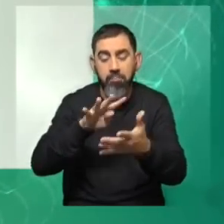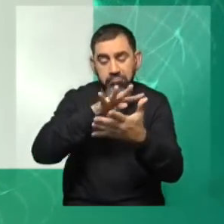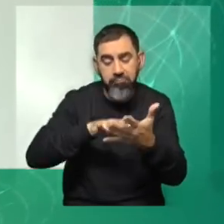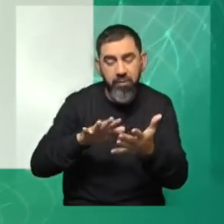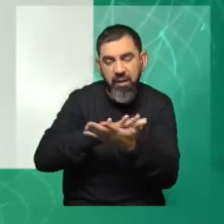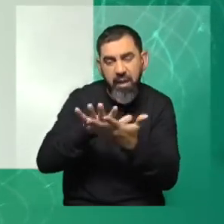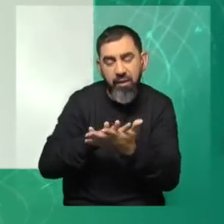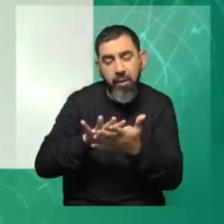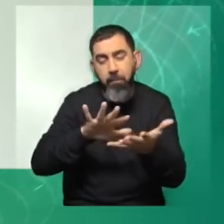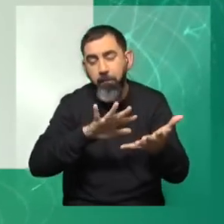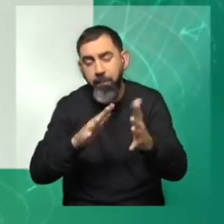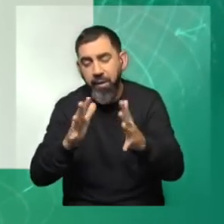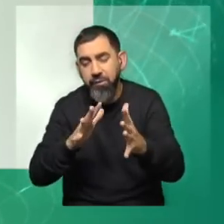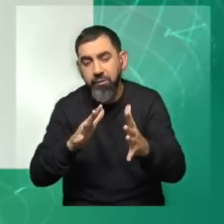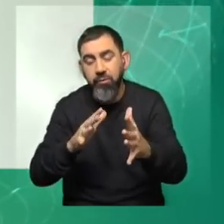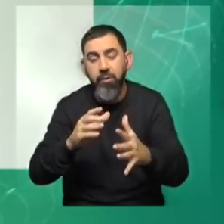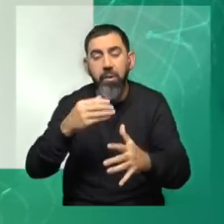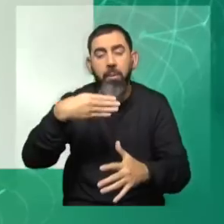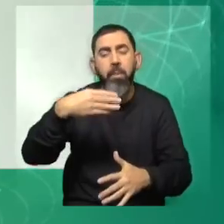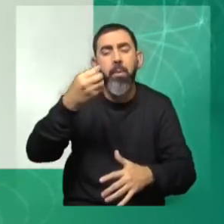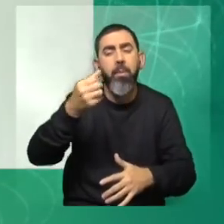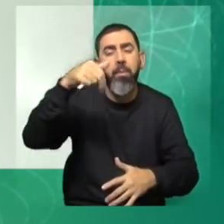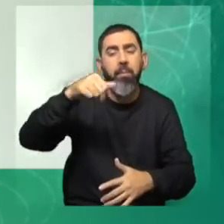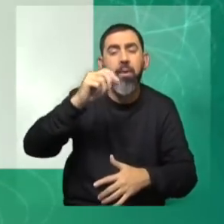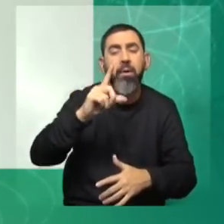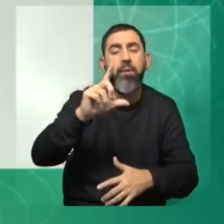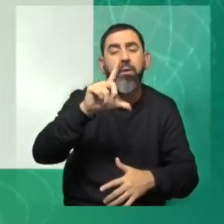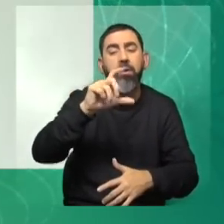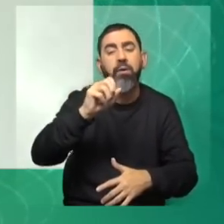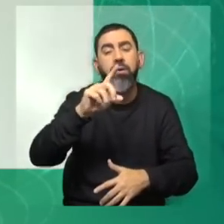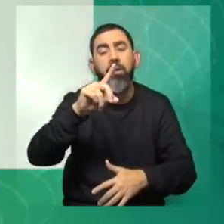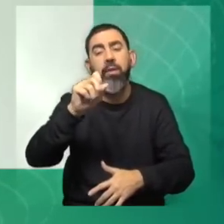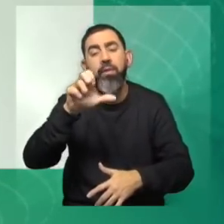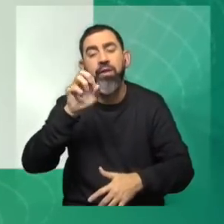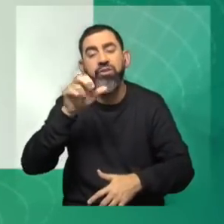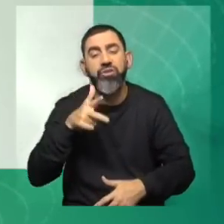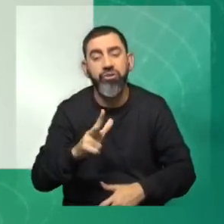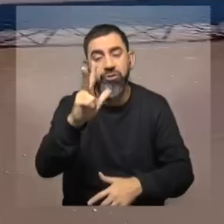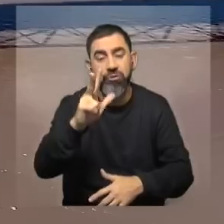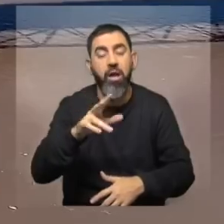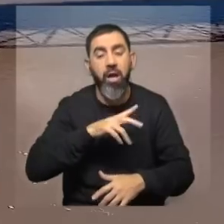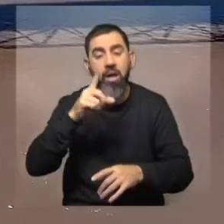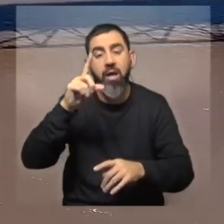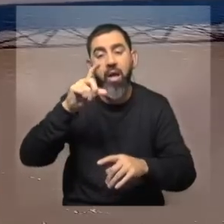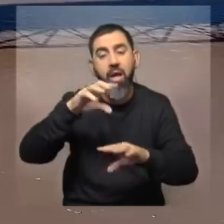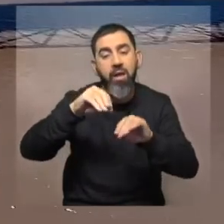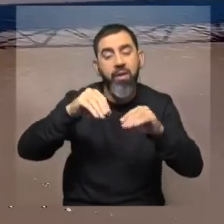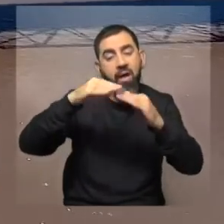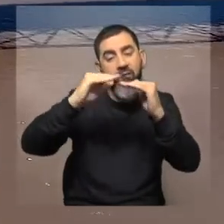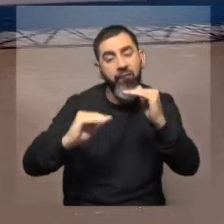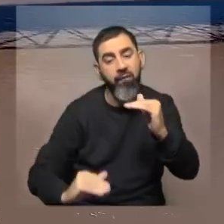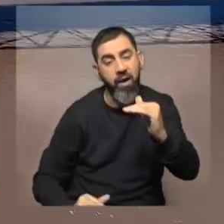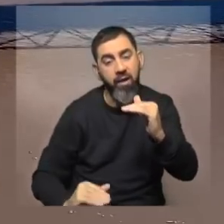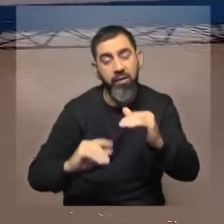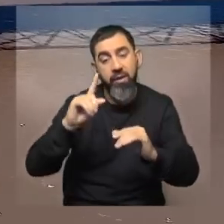vez lo más parecido son casos de bangladesh que son tierras bajas que tienen intrusión del mar y muchas veces los cursos de